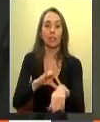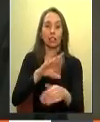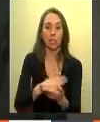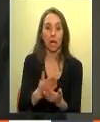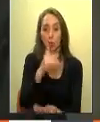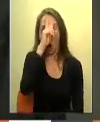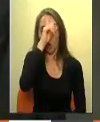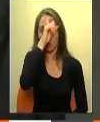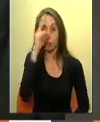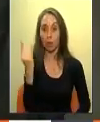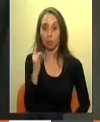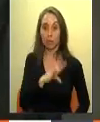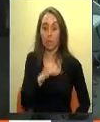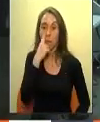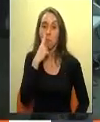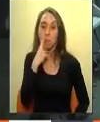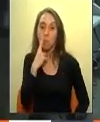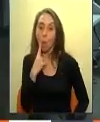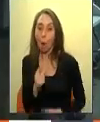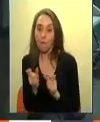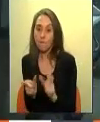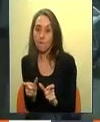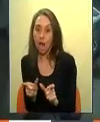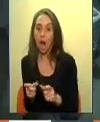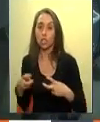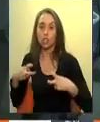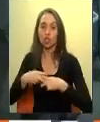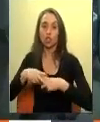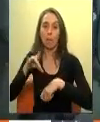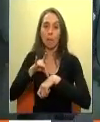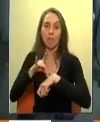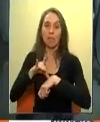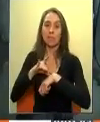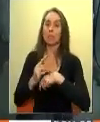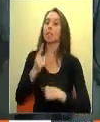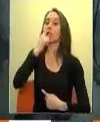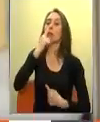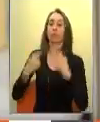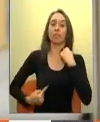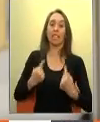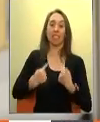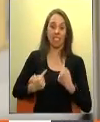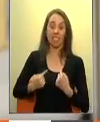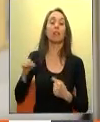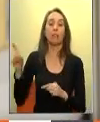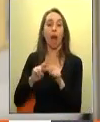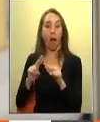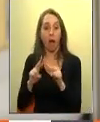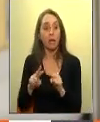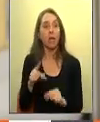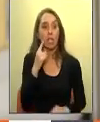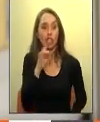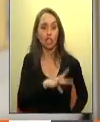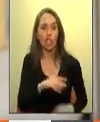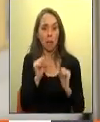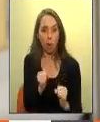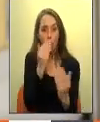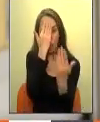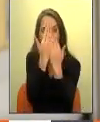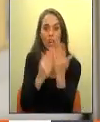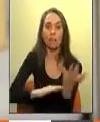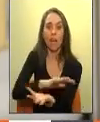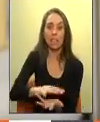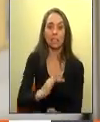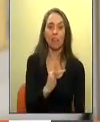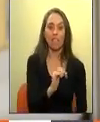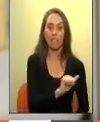Hospital de la Universidad de Chile, supervisadas por la Sociedad de Medicina Intensiva. Y nos hizo ver que en realidad nosotros estamos preparados para la crisis y es normal que